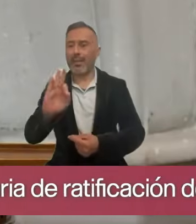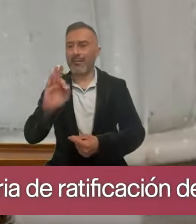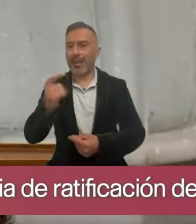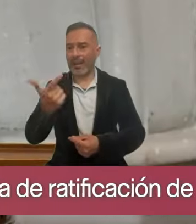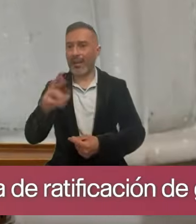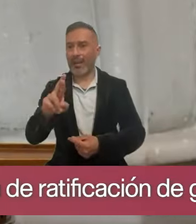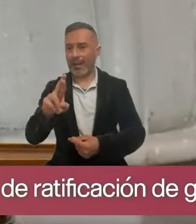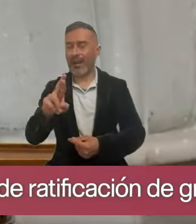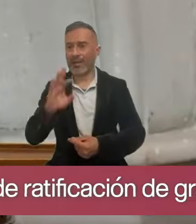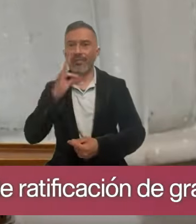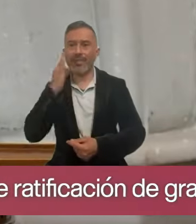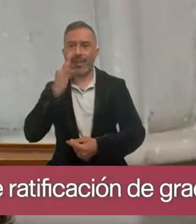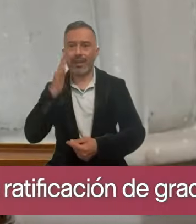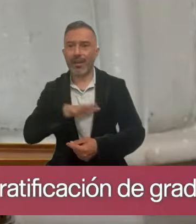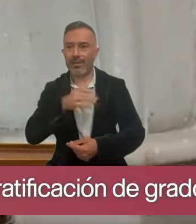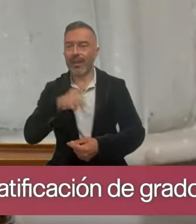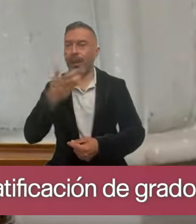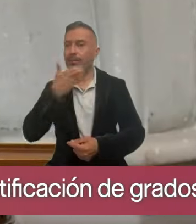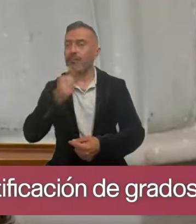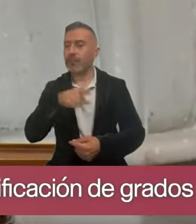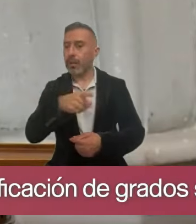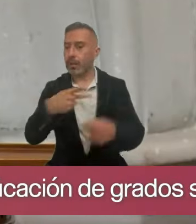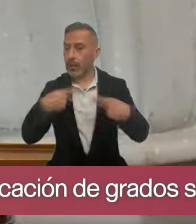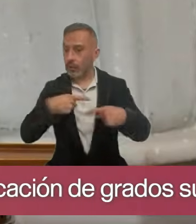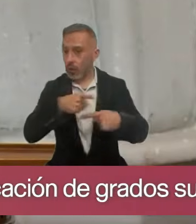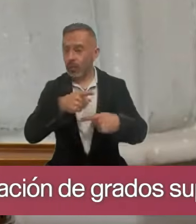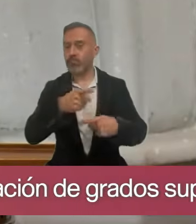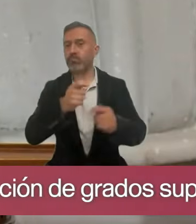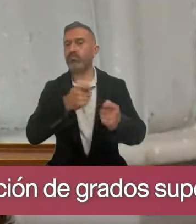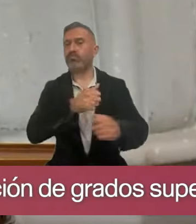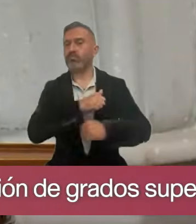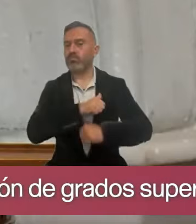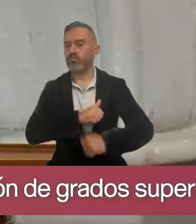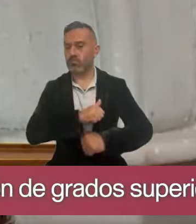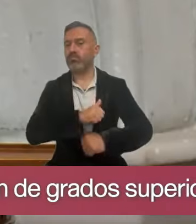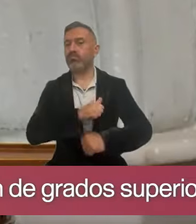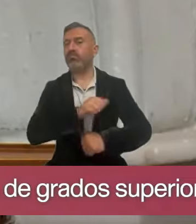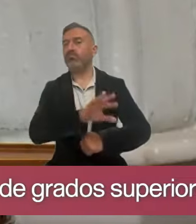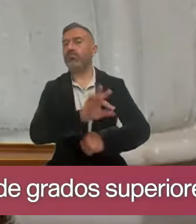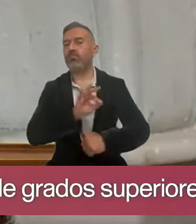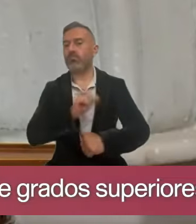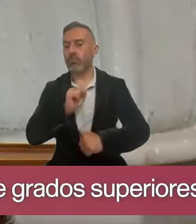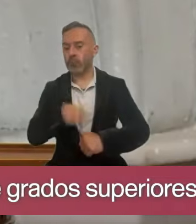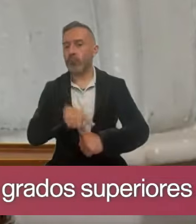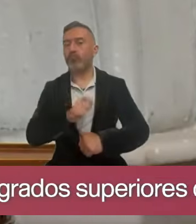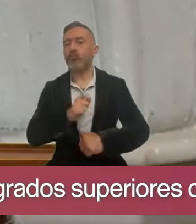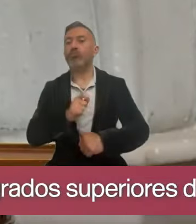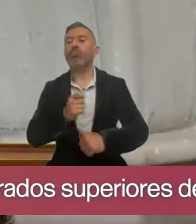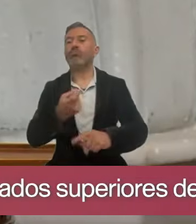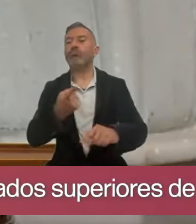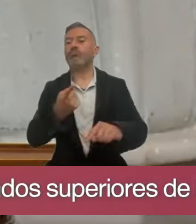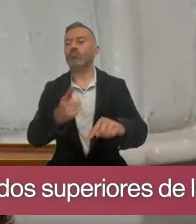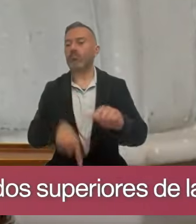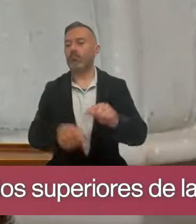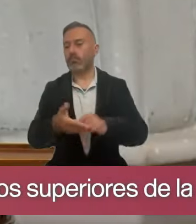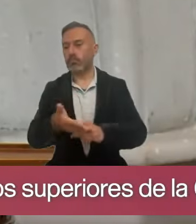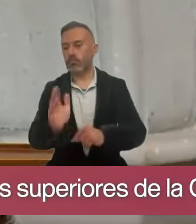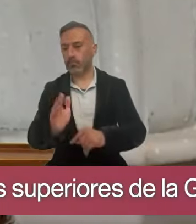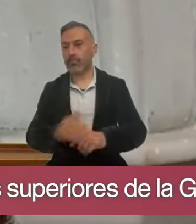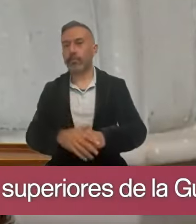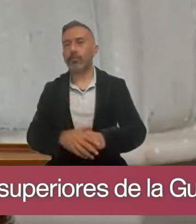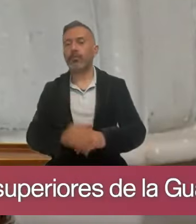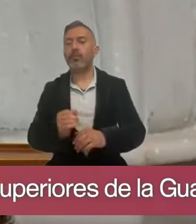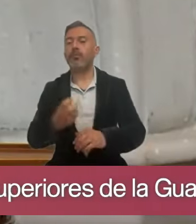nombrar a dicha persona servidora pública y formular objeción a la remoción que de la misma